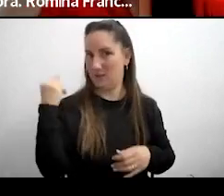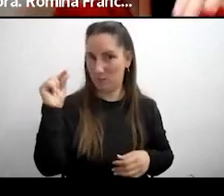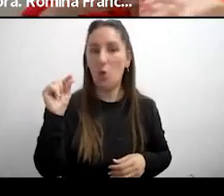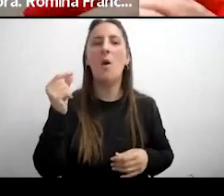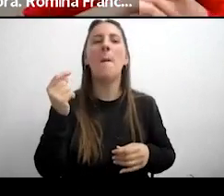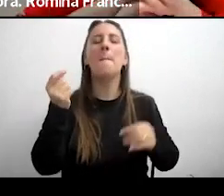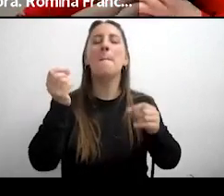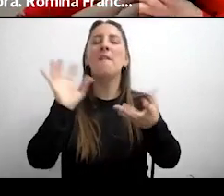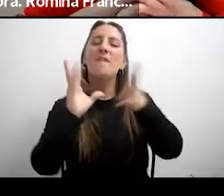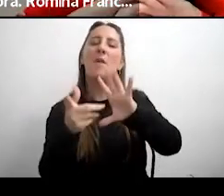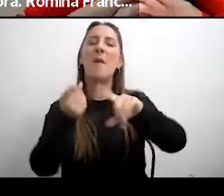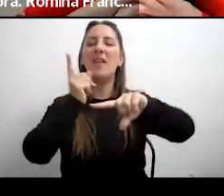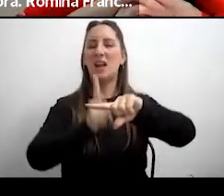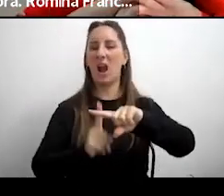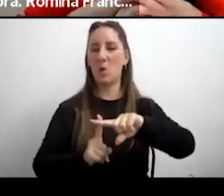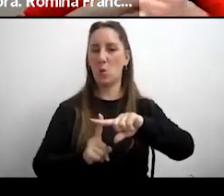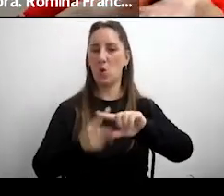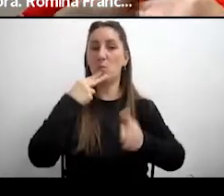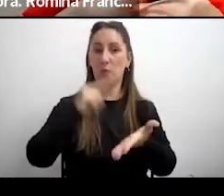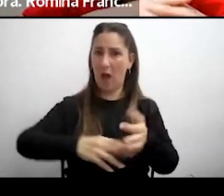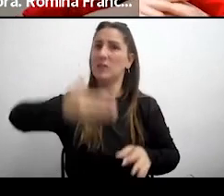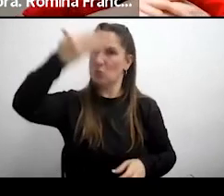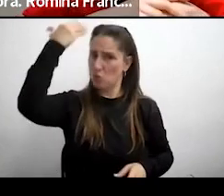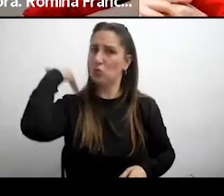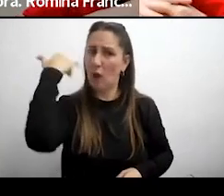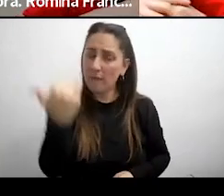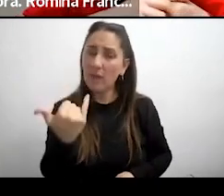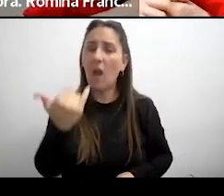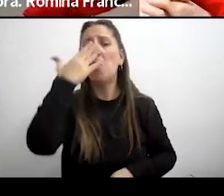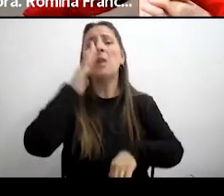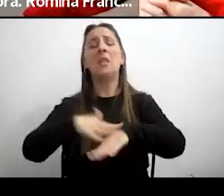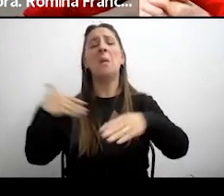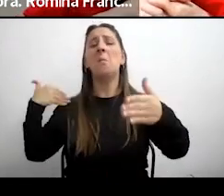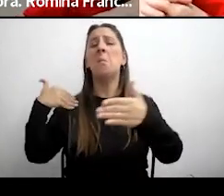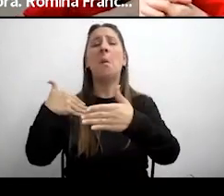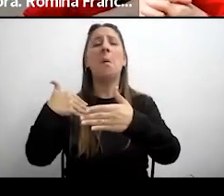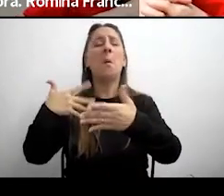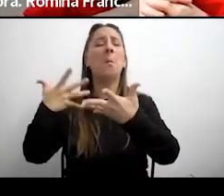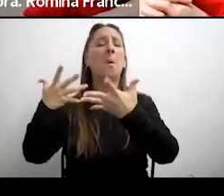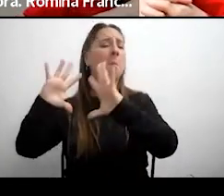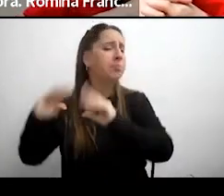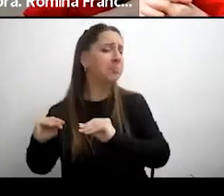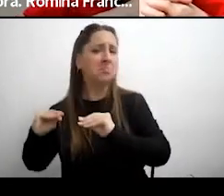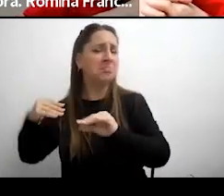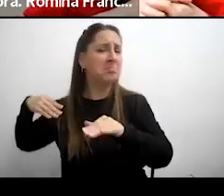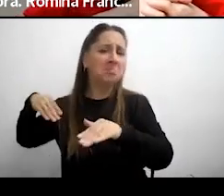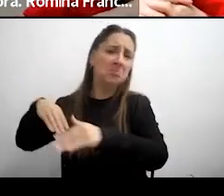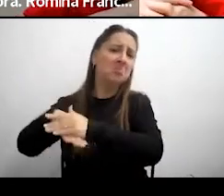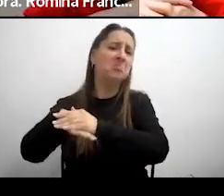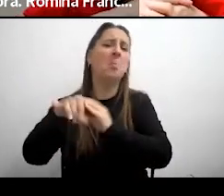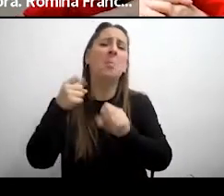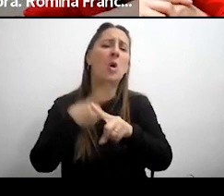cálculo impositivo existió en el pasado, después quedó frenada por